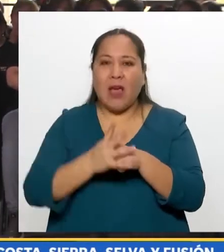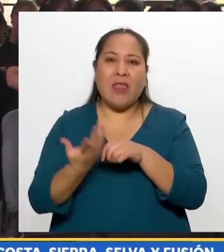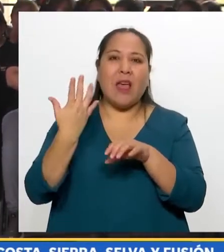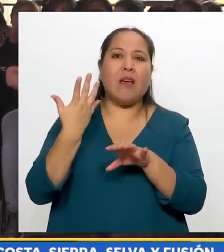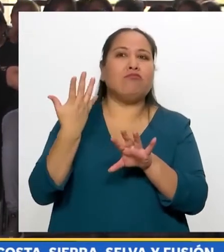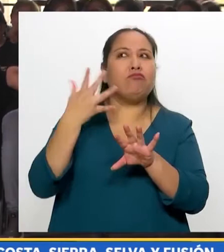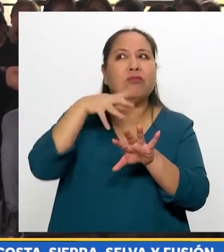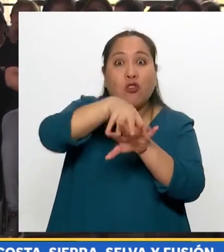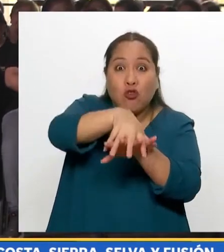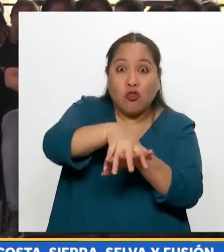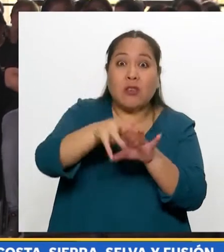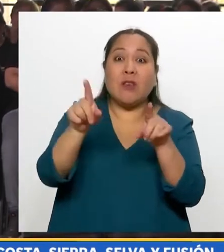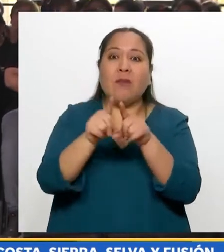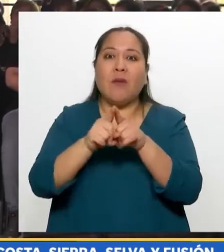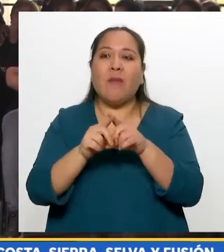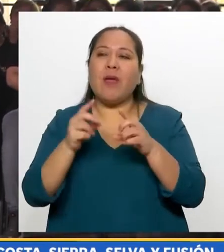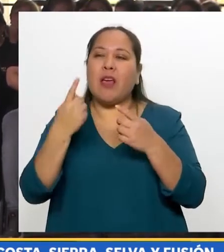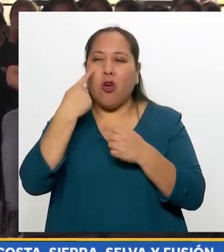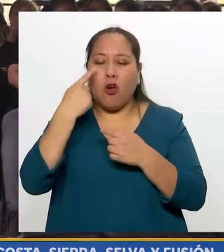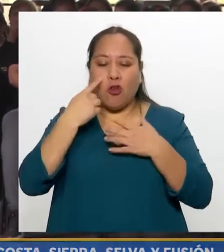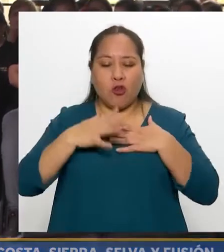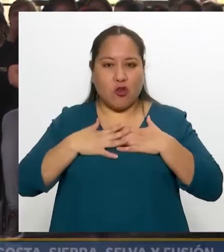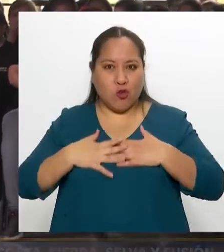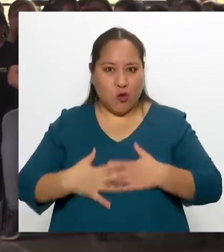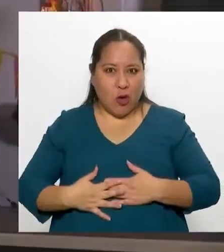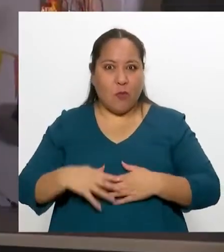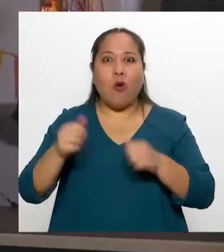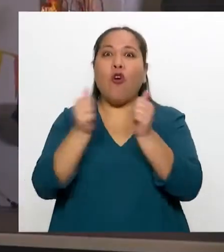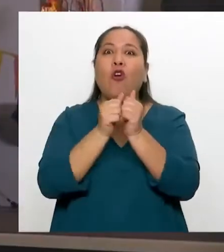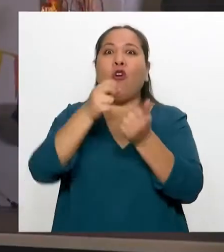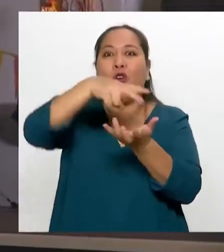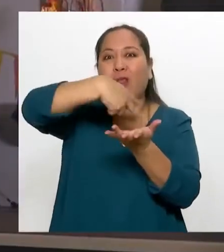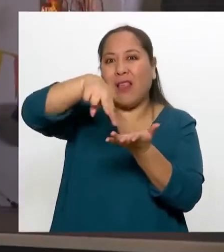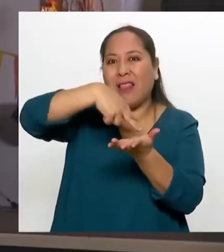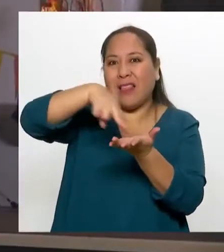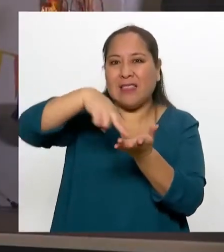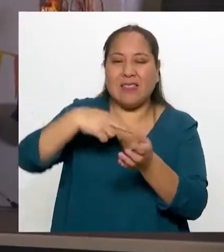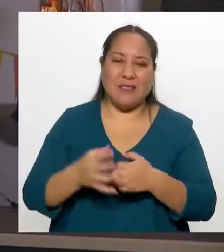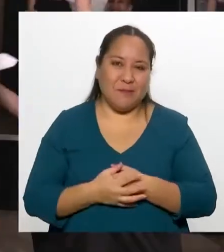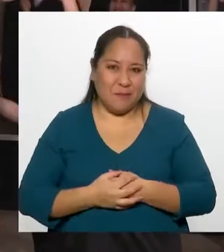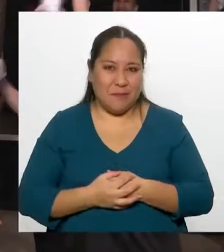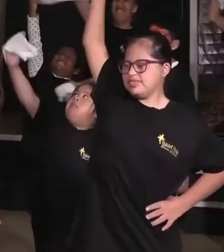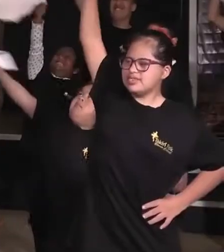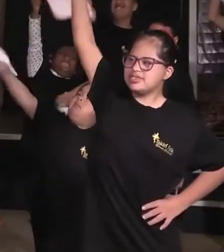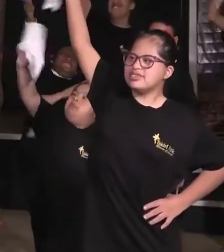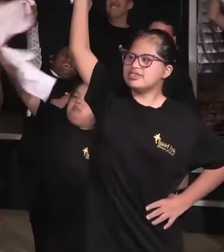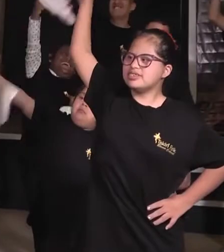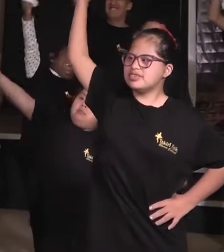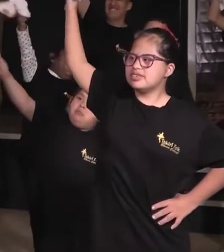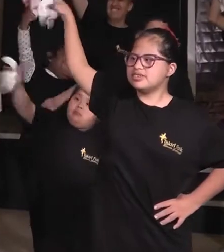a reconocer cada movimiento y parte de su cuerpo a través de la danza. A mí me gusta en danza.